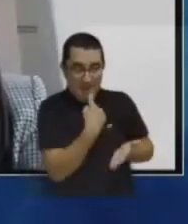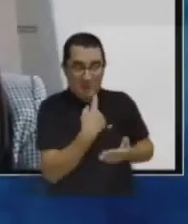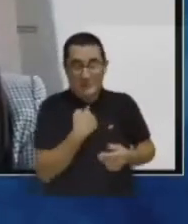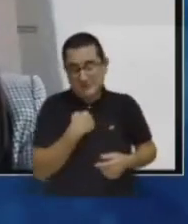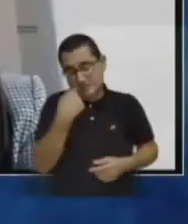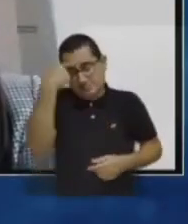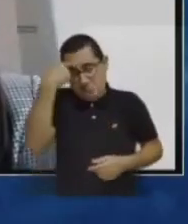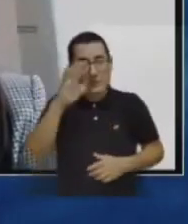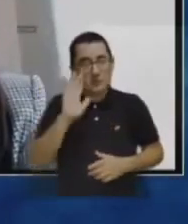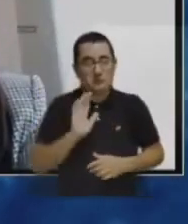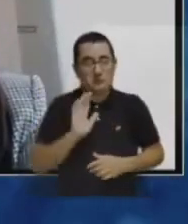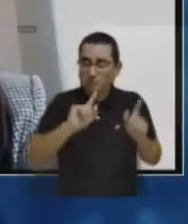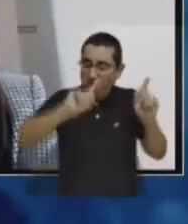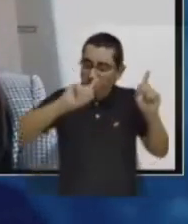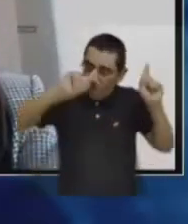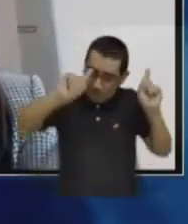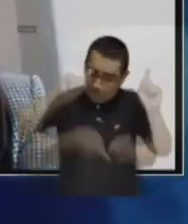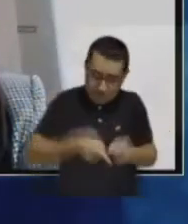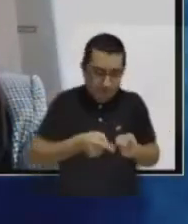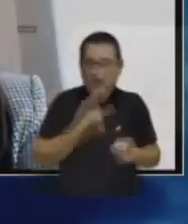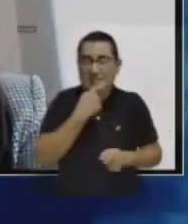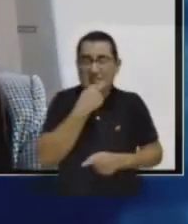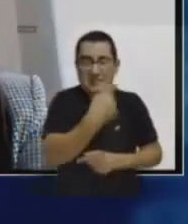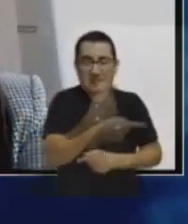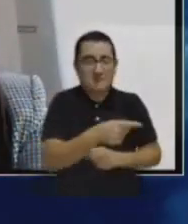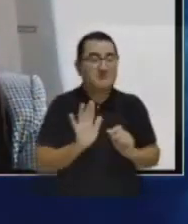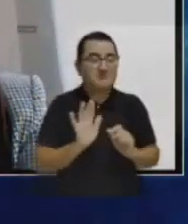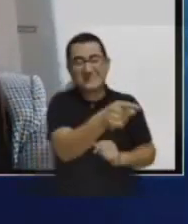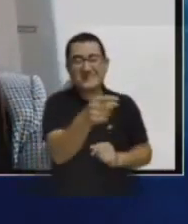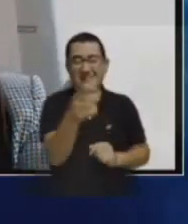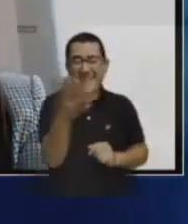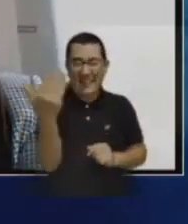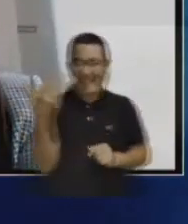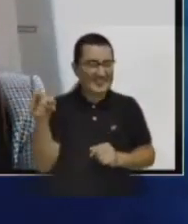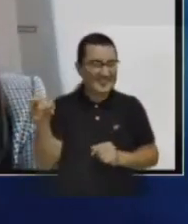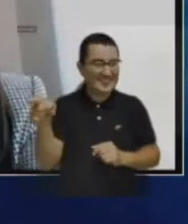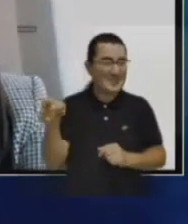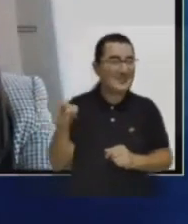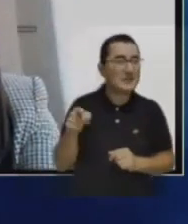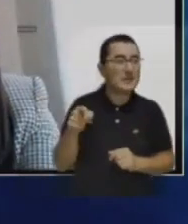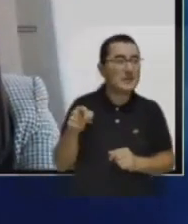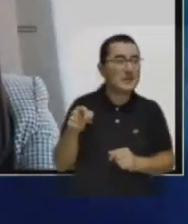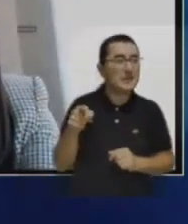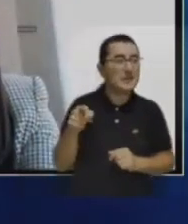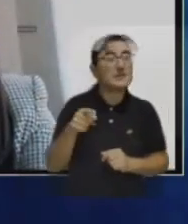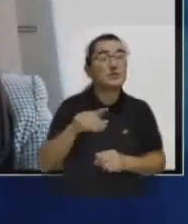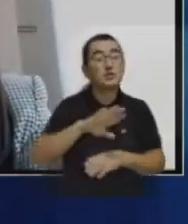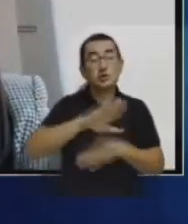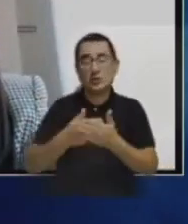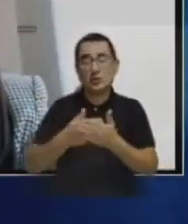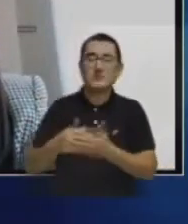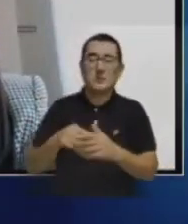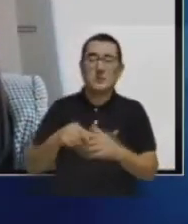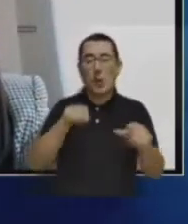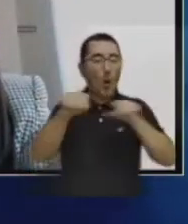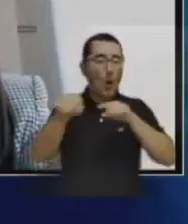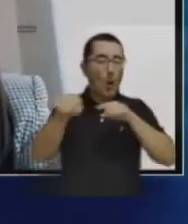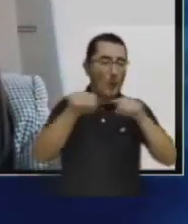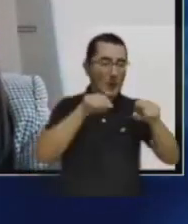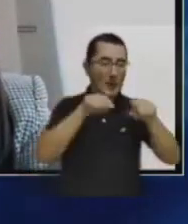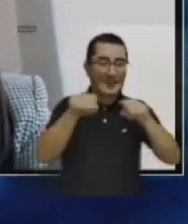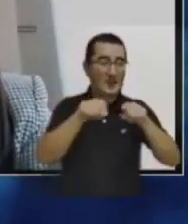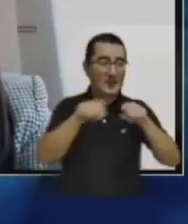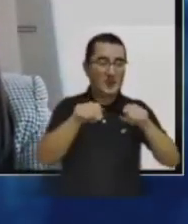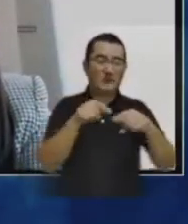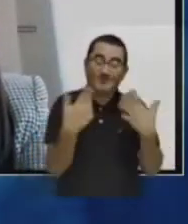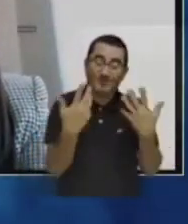muy concreto, yo creo que para efectos de lo que estaba hablando anteriormente todos acá es el tema de competitividad y cómo esto al final del